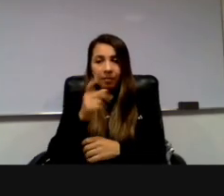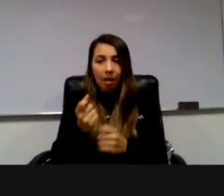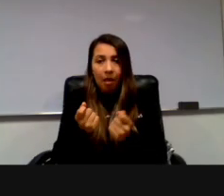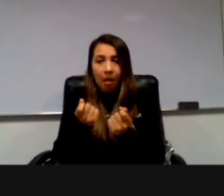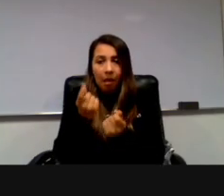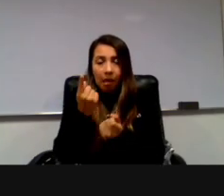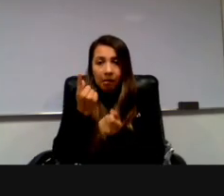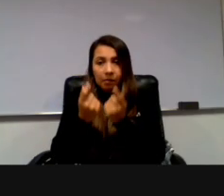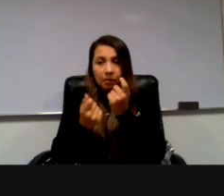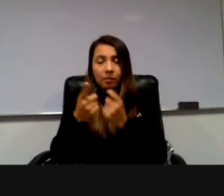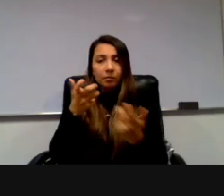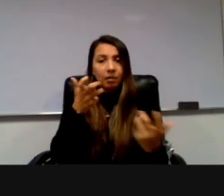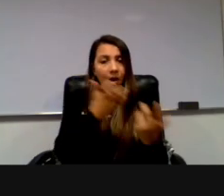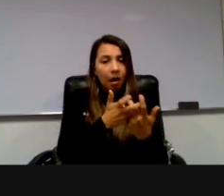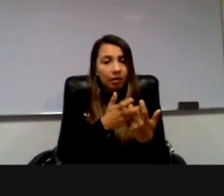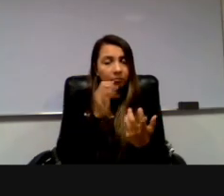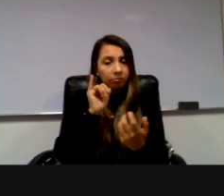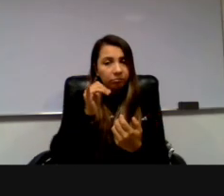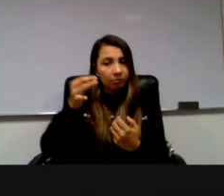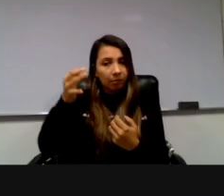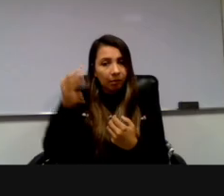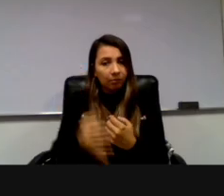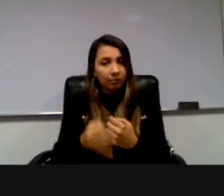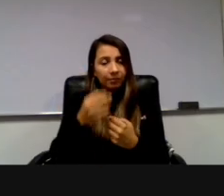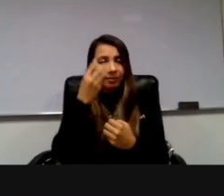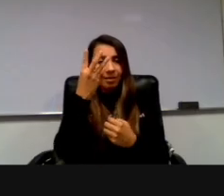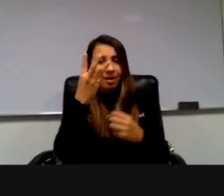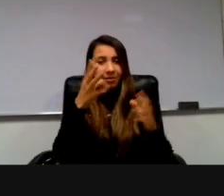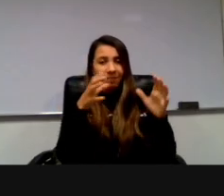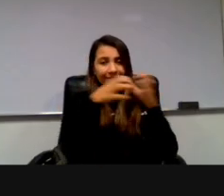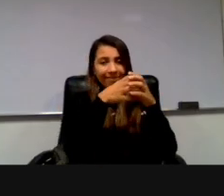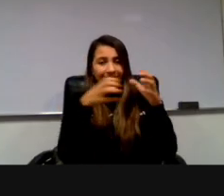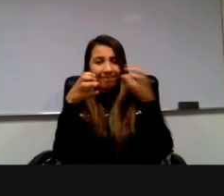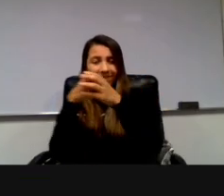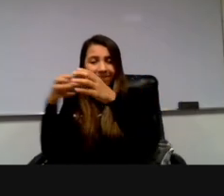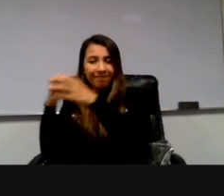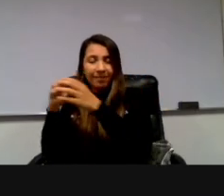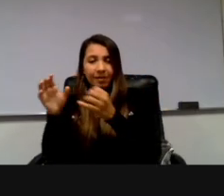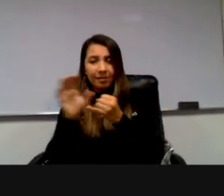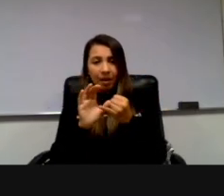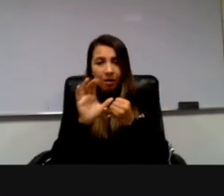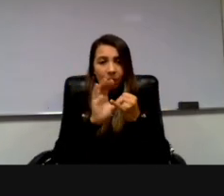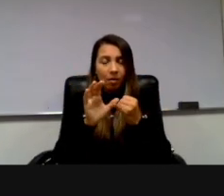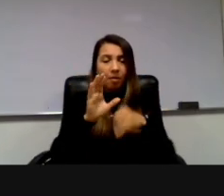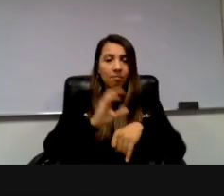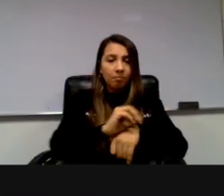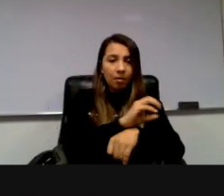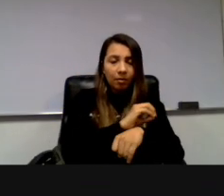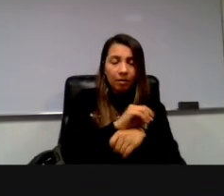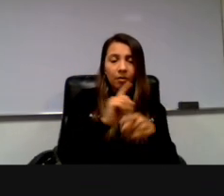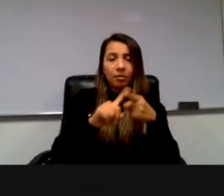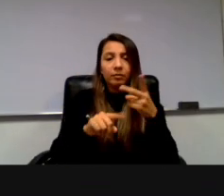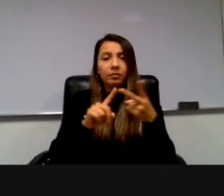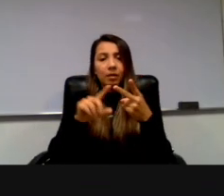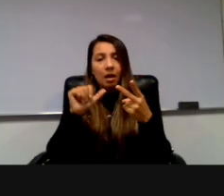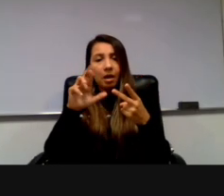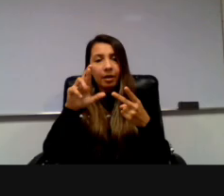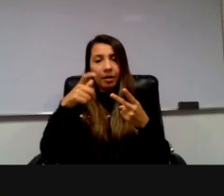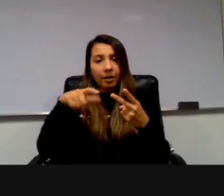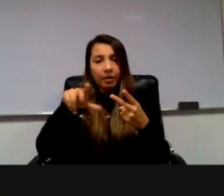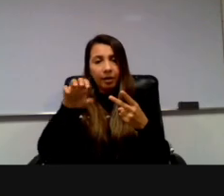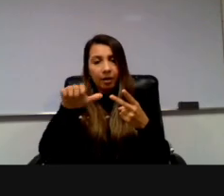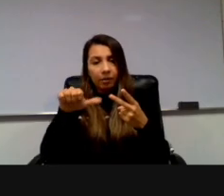algunos genes, pues sí se ajustan al paradigma de los 3 dominios celulares, en donde las arqueas y bacterias y eucariontes son 3